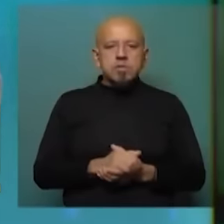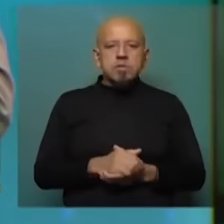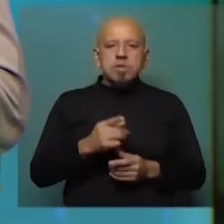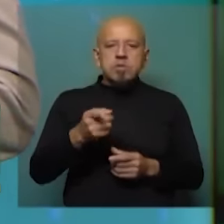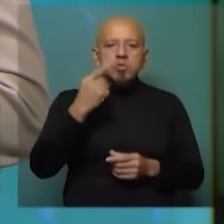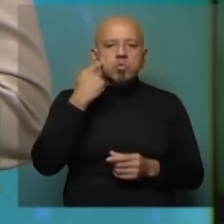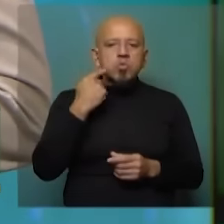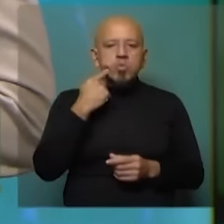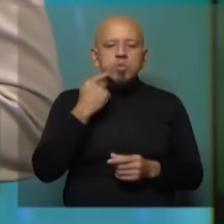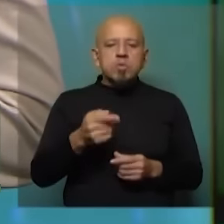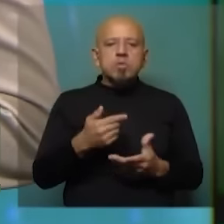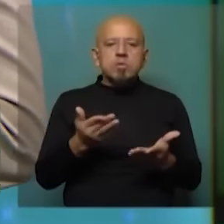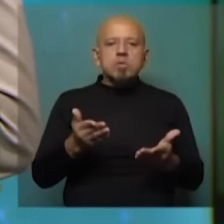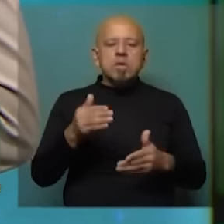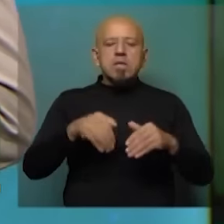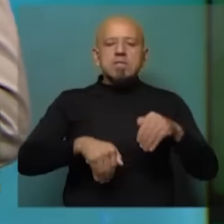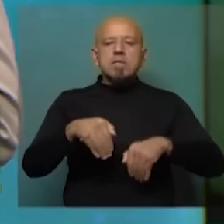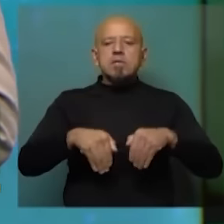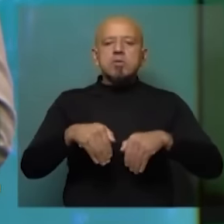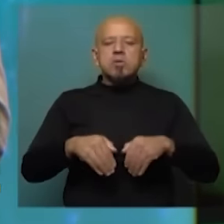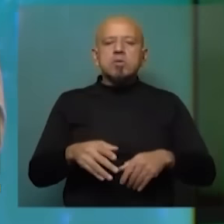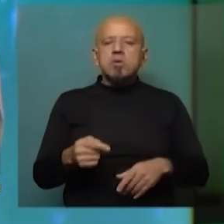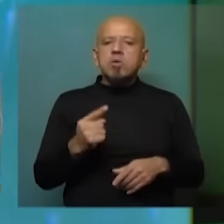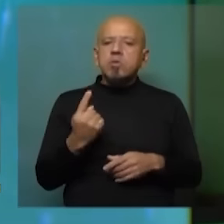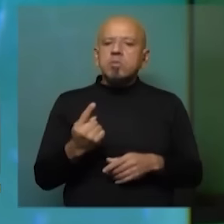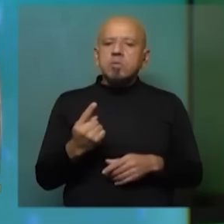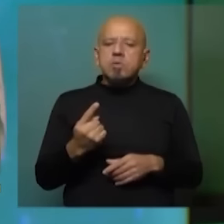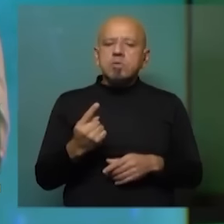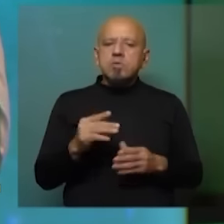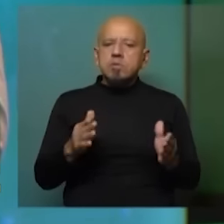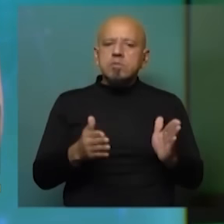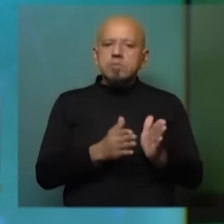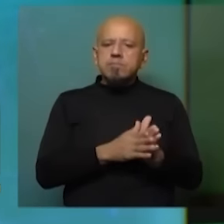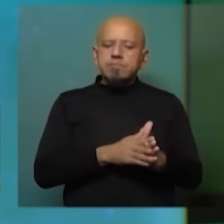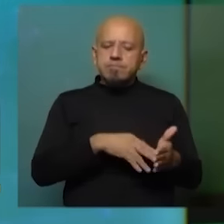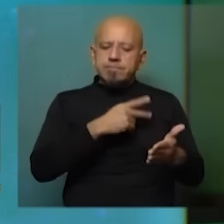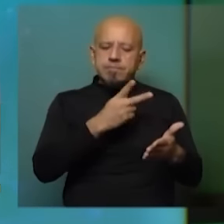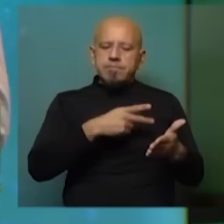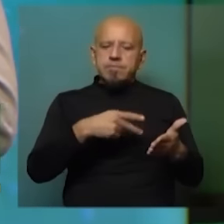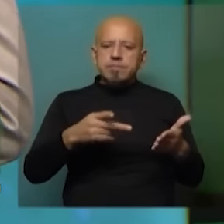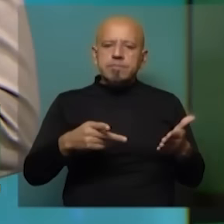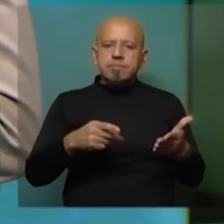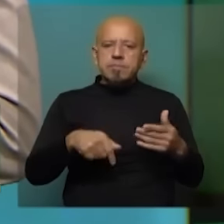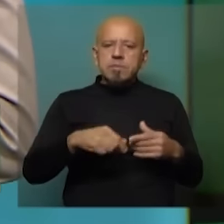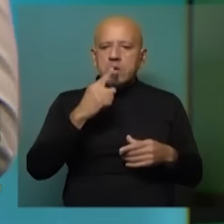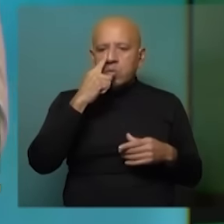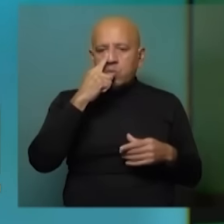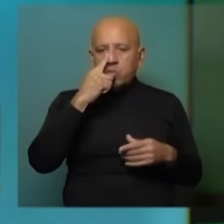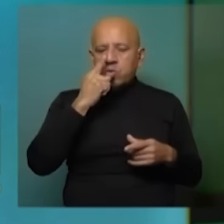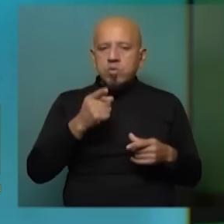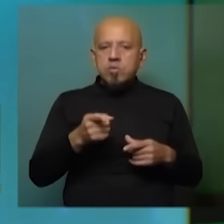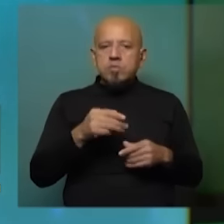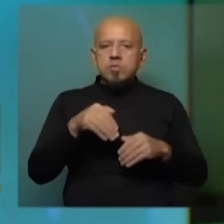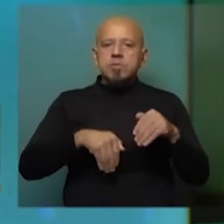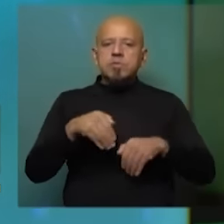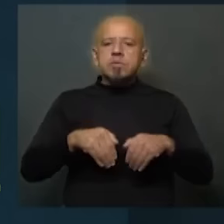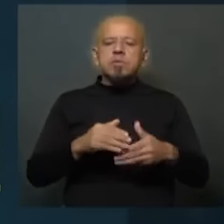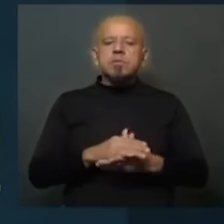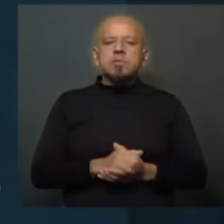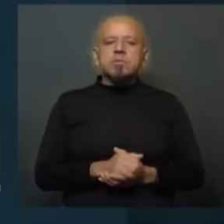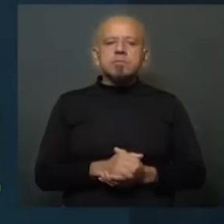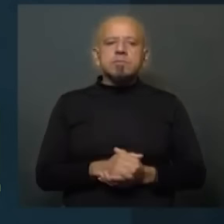están vinculados a las elecciones nacionales. Lo primero en el cronograma electoral es la elección interna o son las elecciones internas. ¿Qué sabemos al respecto?